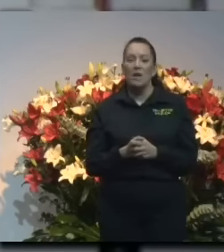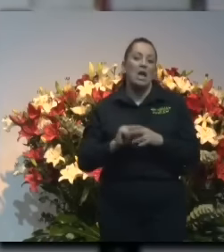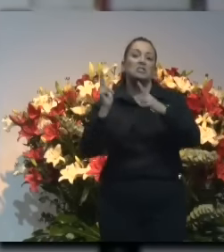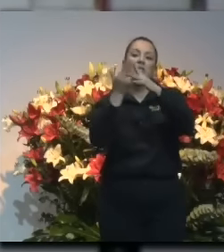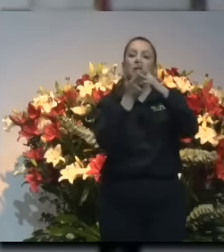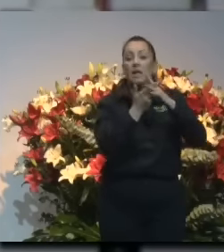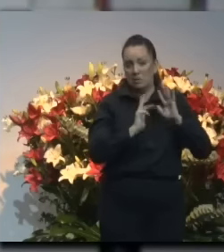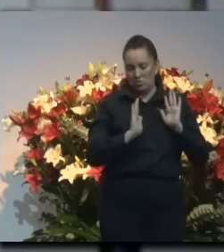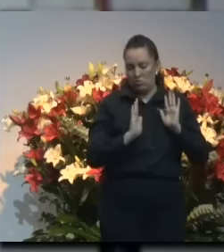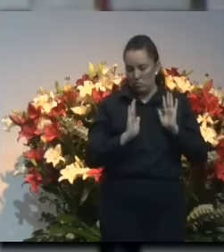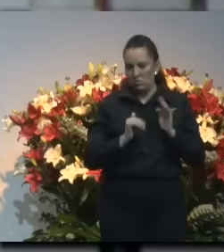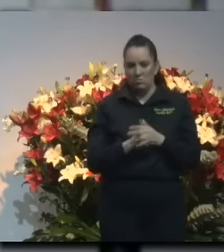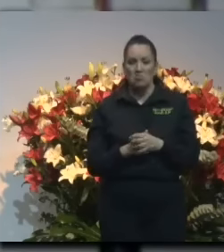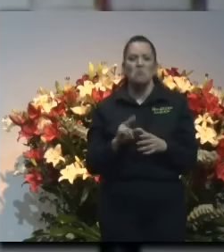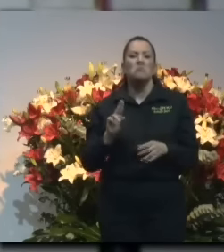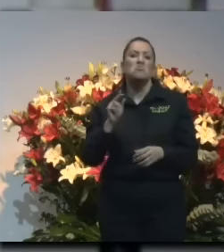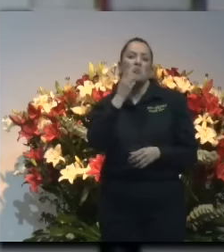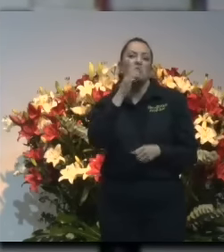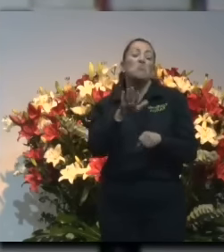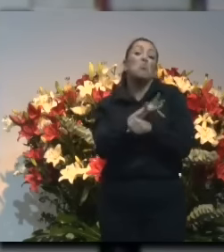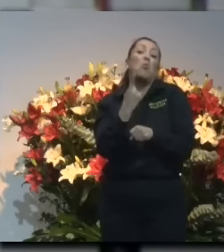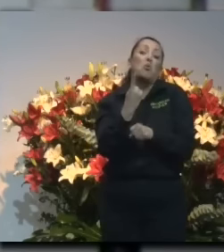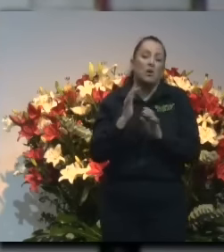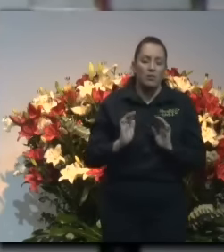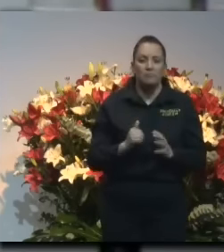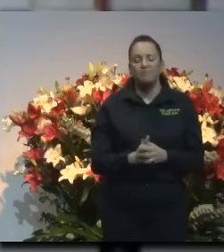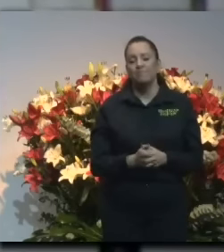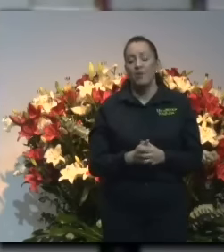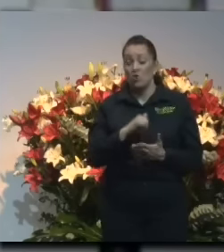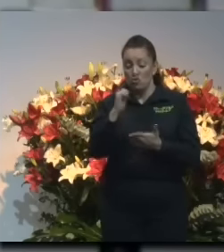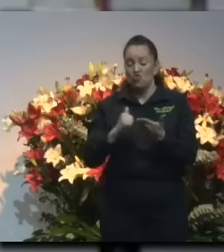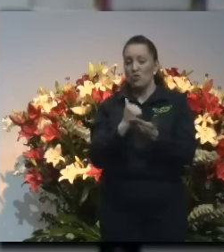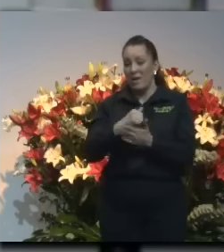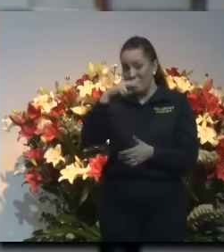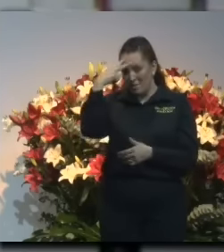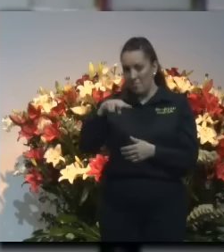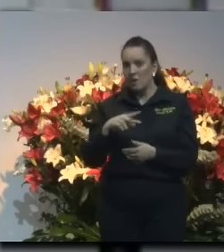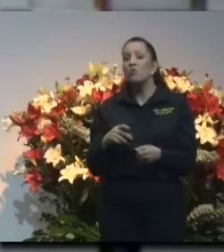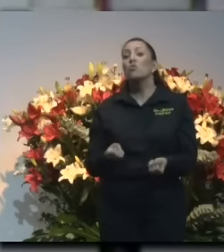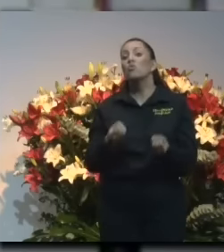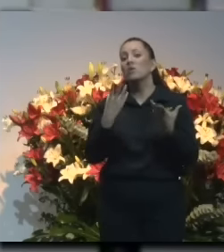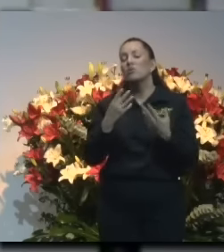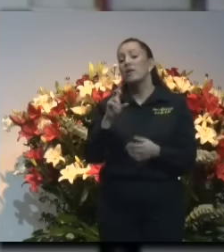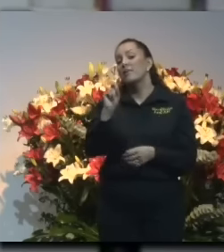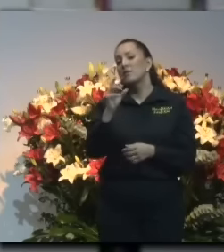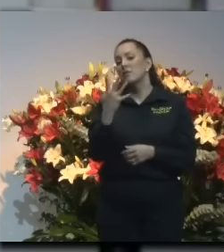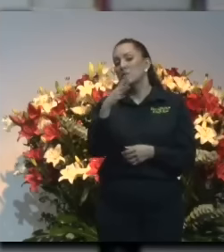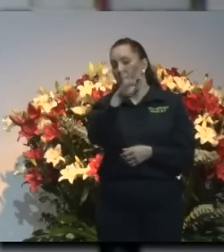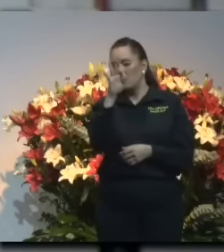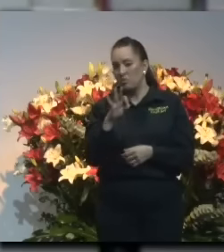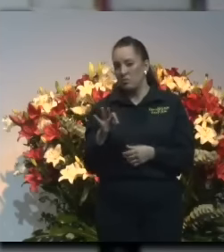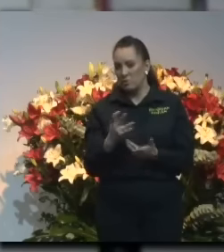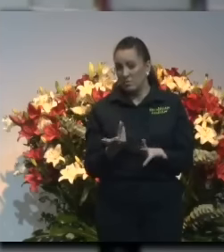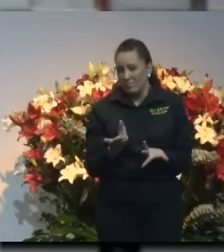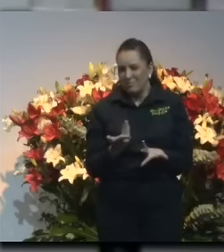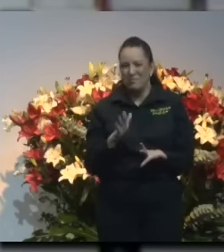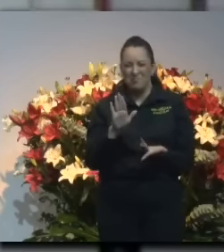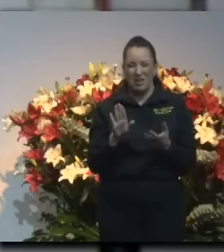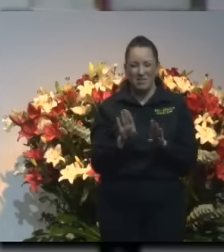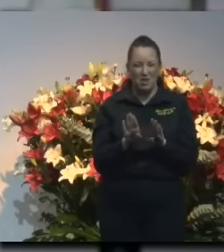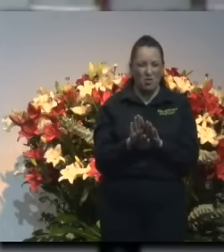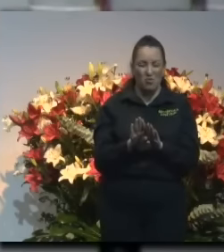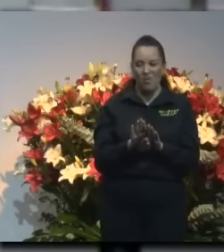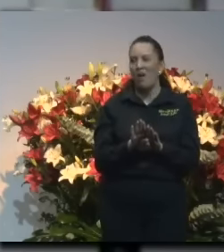Asesinatos, ¿no? No se identifica por qué. En la Ciudad de México es el 35%. Entonces pareciera que hay toda una estrategia